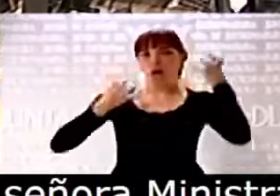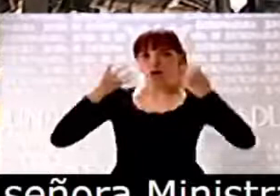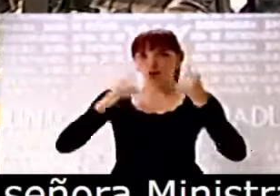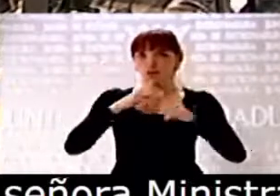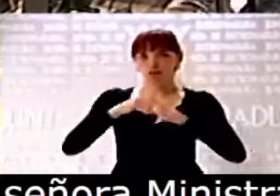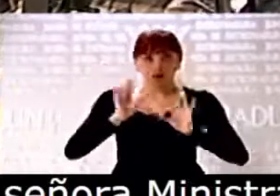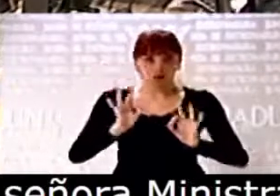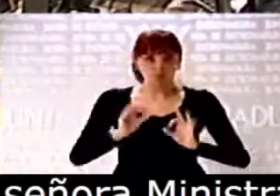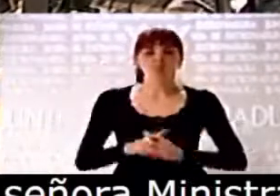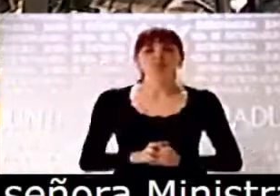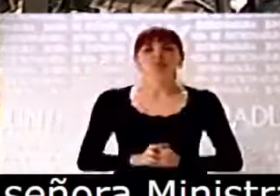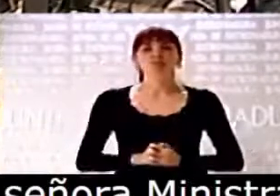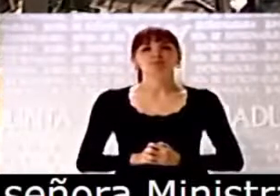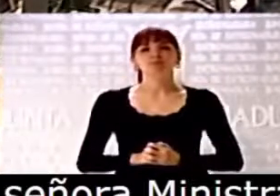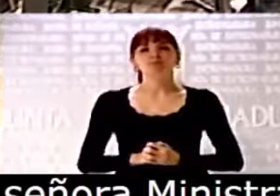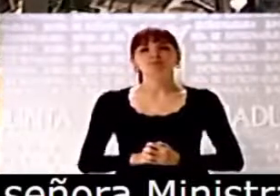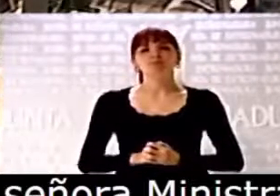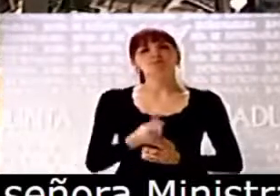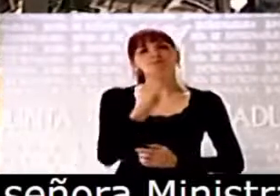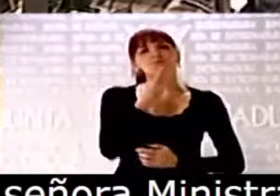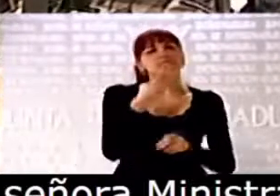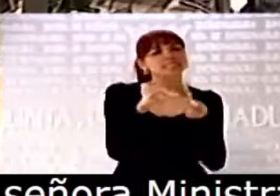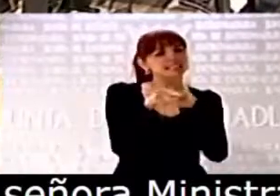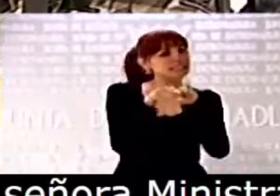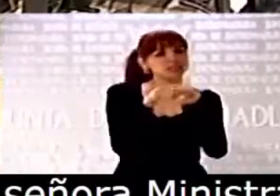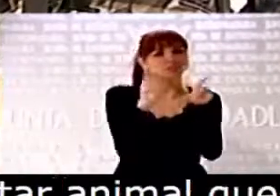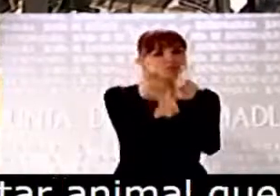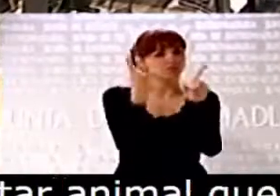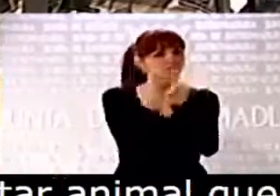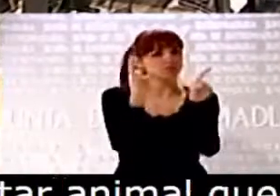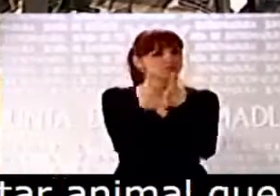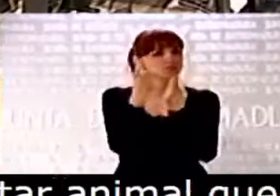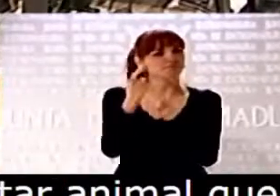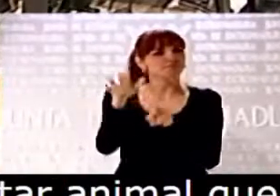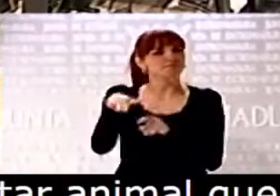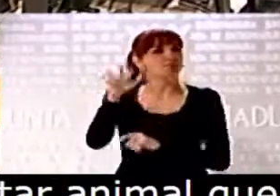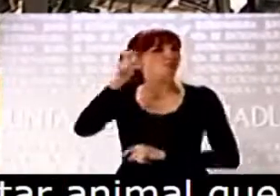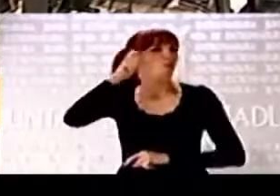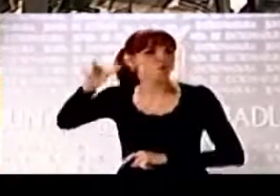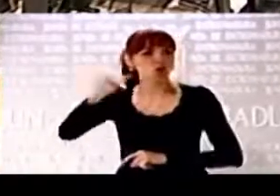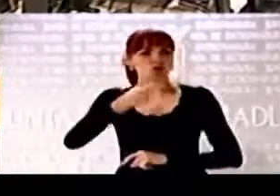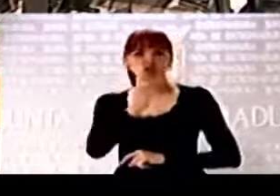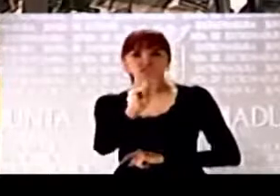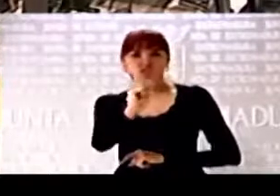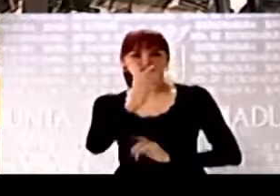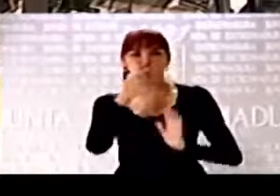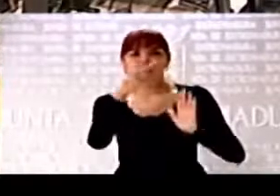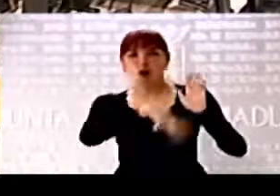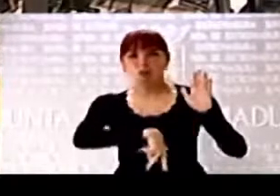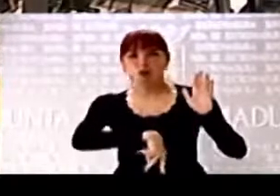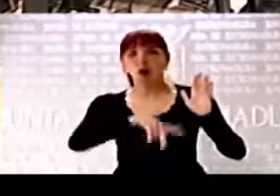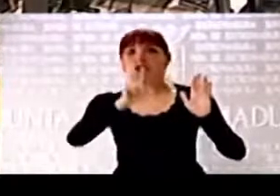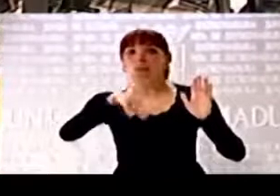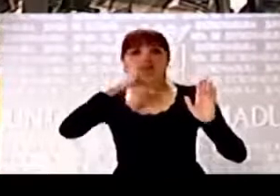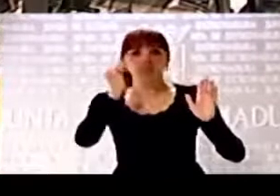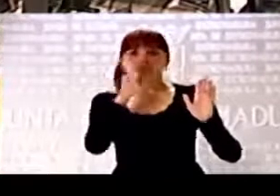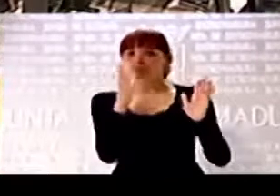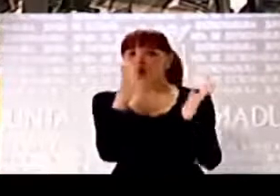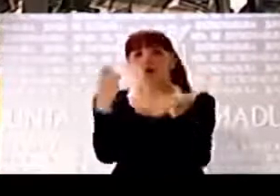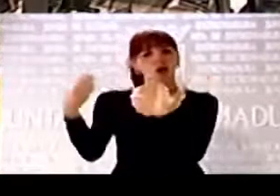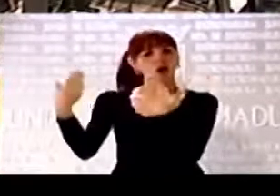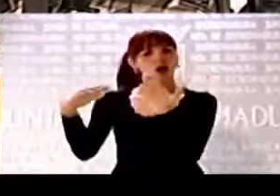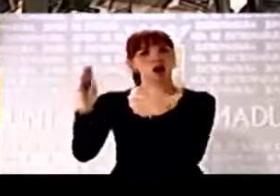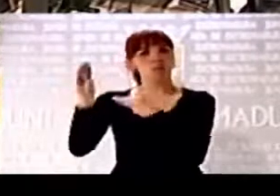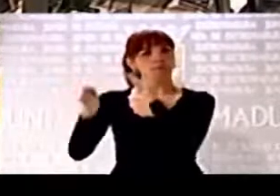así. Hay muchas críticas por parte del mundo rural a esa normativa. También se quejan de la falta de diálogo de su